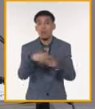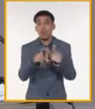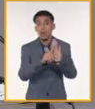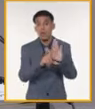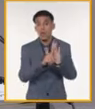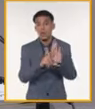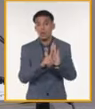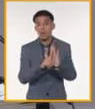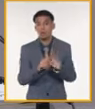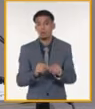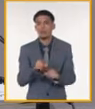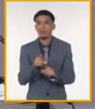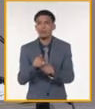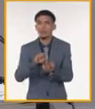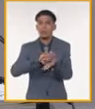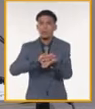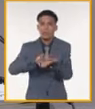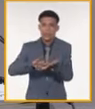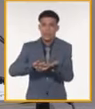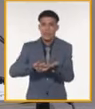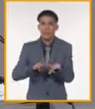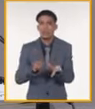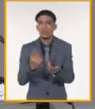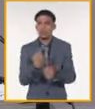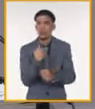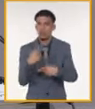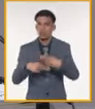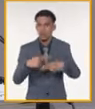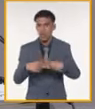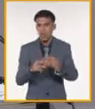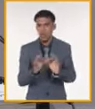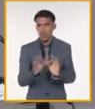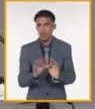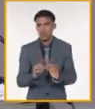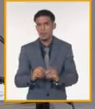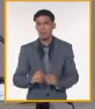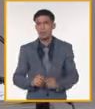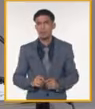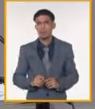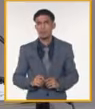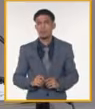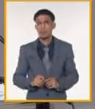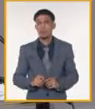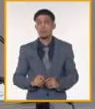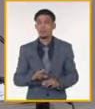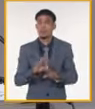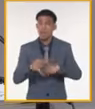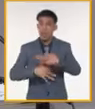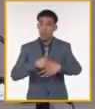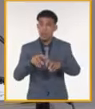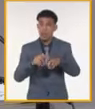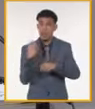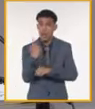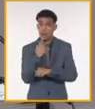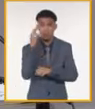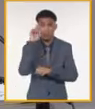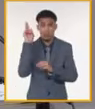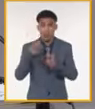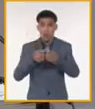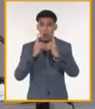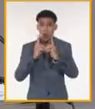suspensiones o eliminaciones aisladas que hemos realizado en en estos beneficios tributarios se explicó en la asamblea en la comisión